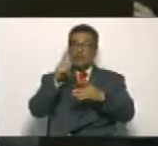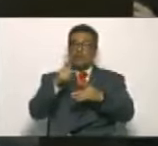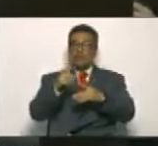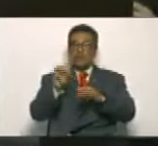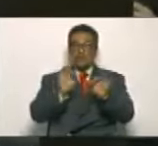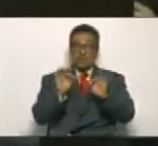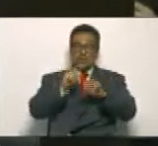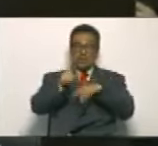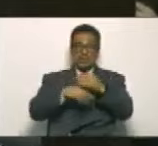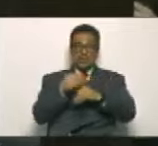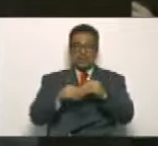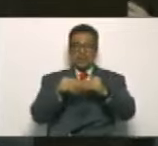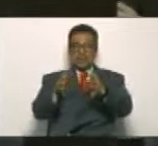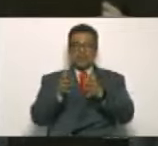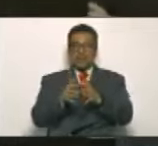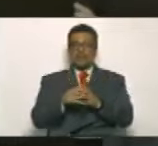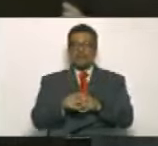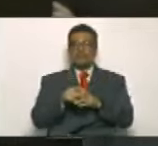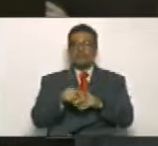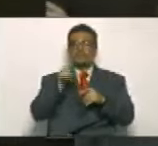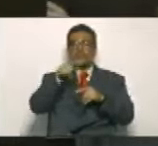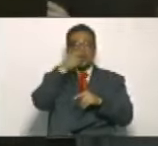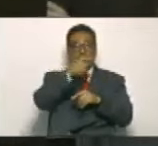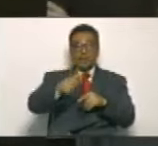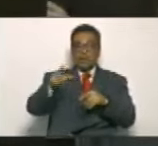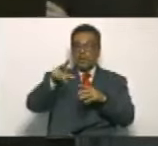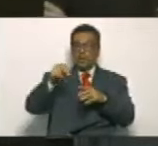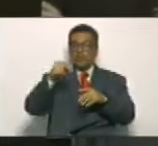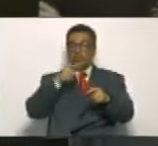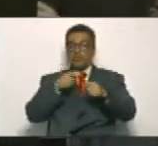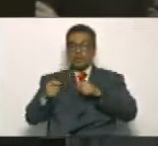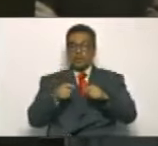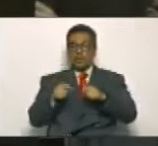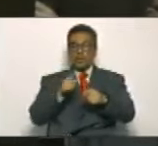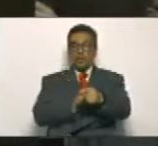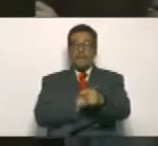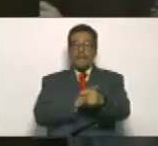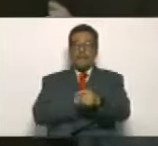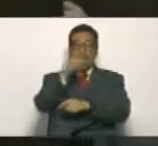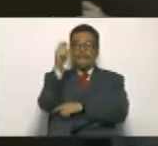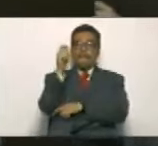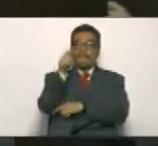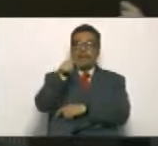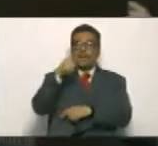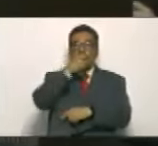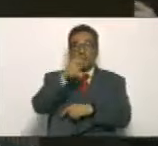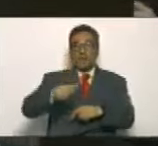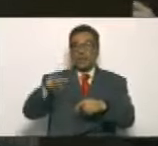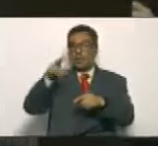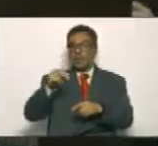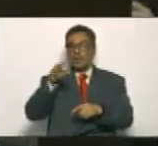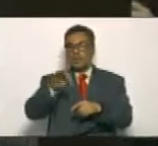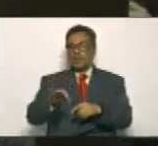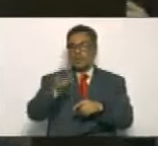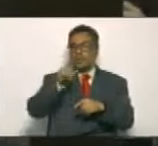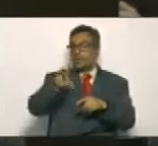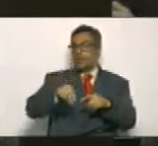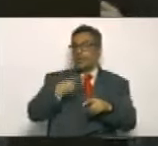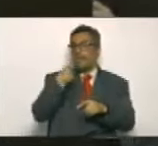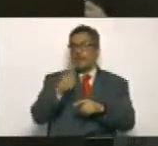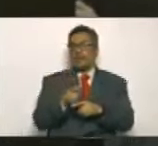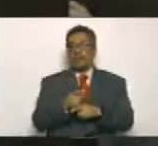para disputarnos la victoria. Este pueblo no tiene opciones, queridos hermanos y hermanas diputadas. Este pueblo no tiene opciones. No